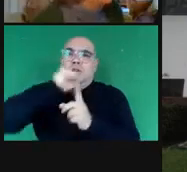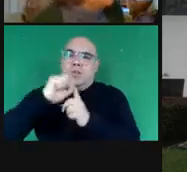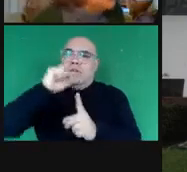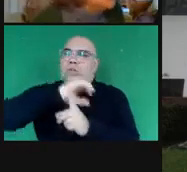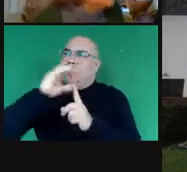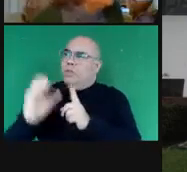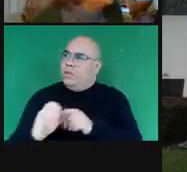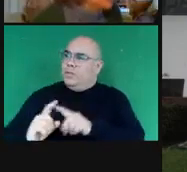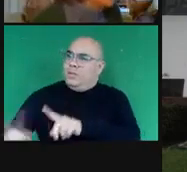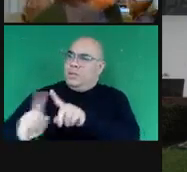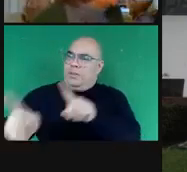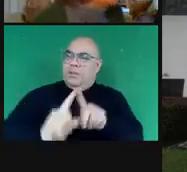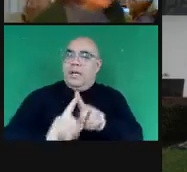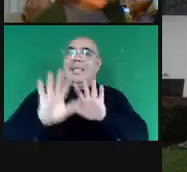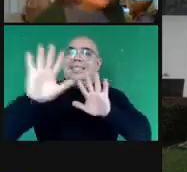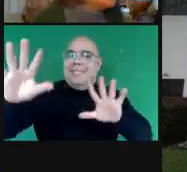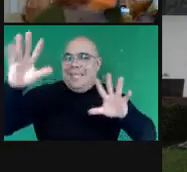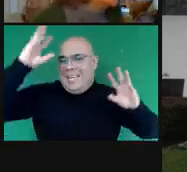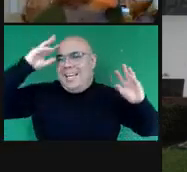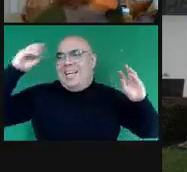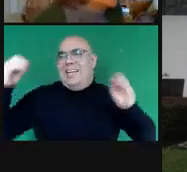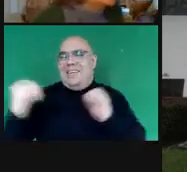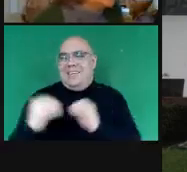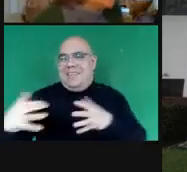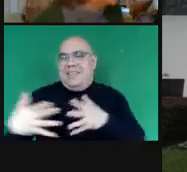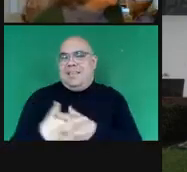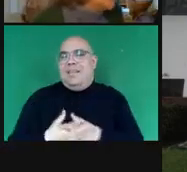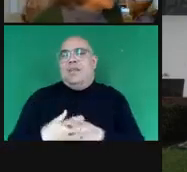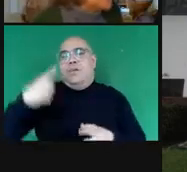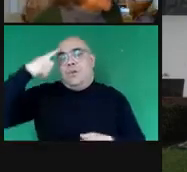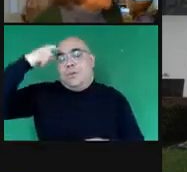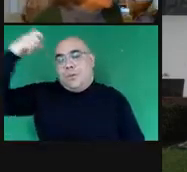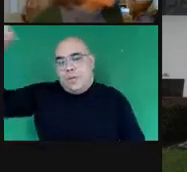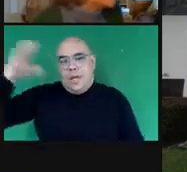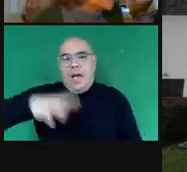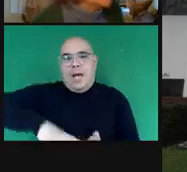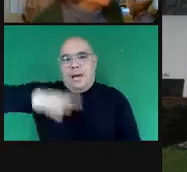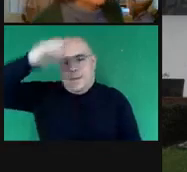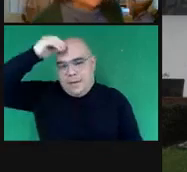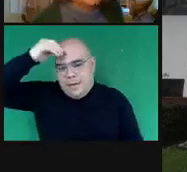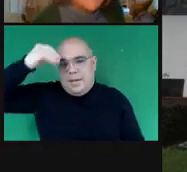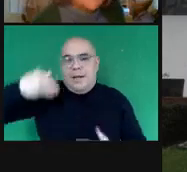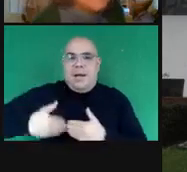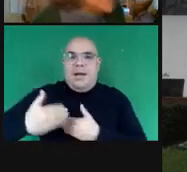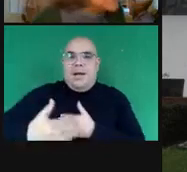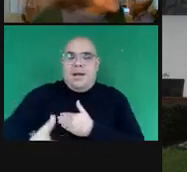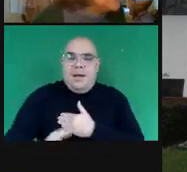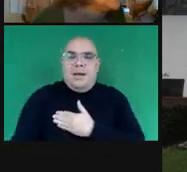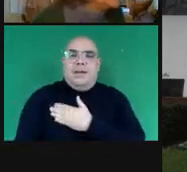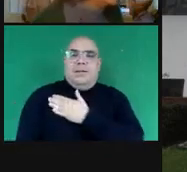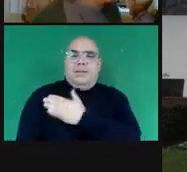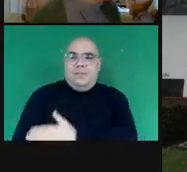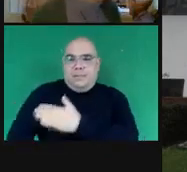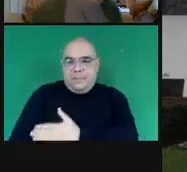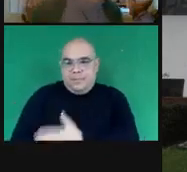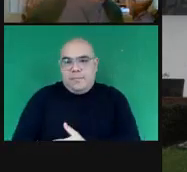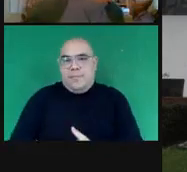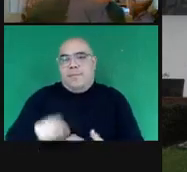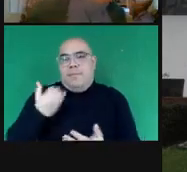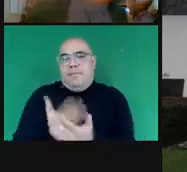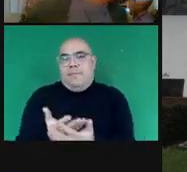los sueños de aprender, de crear, de ayudar a avanzar, de ser parte presente de este